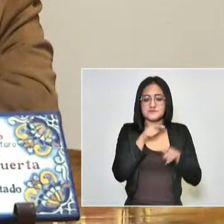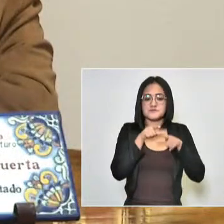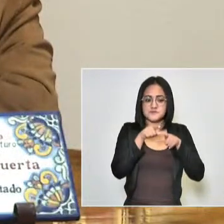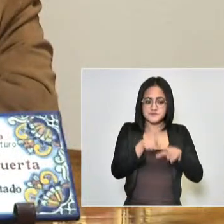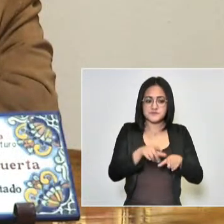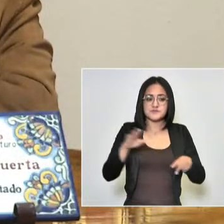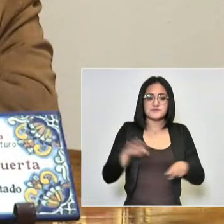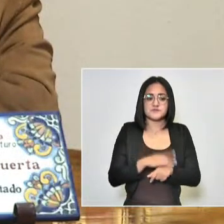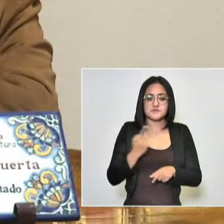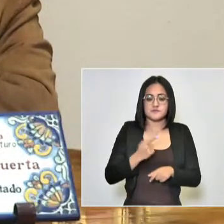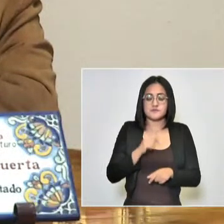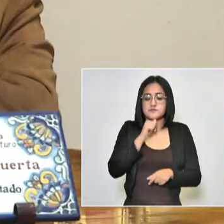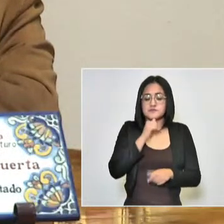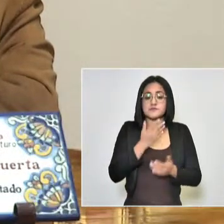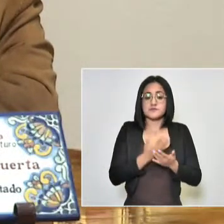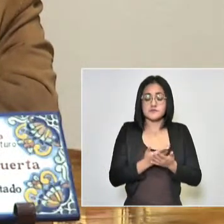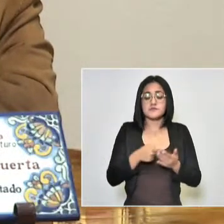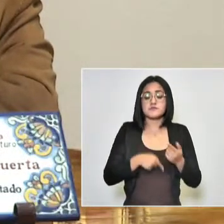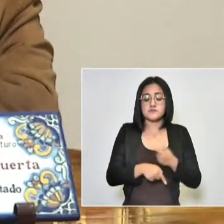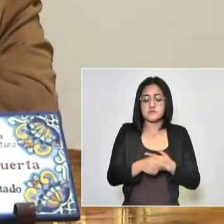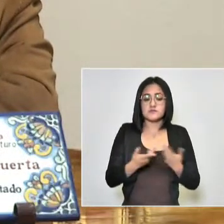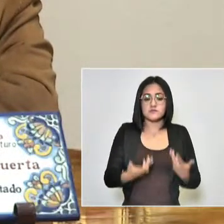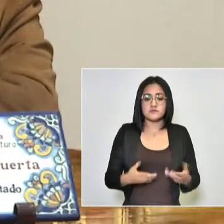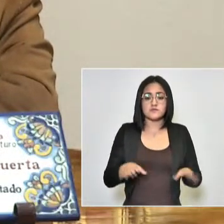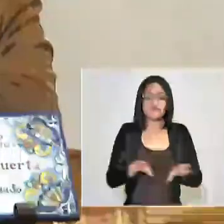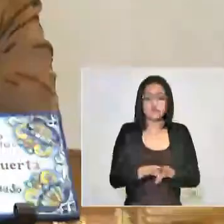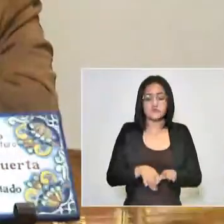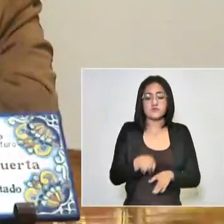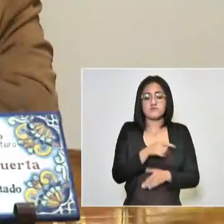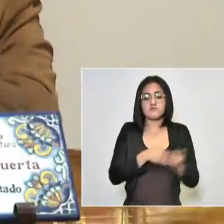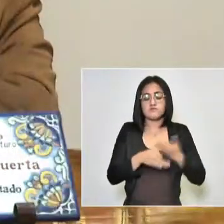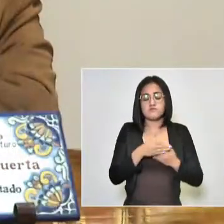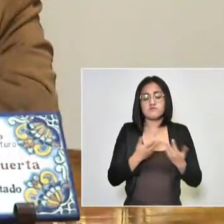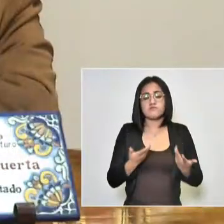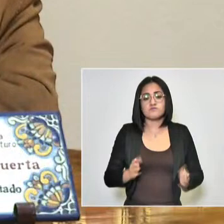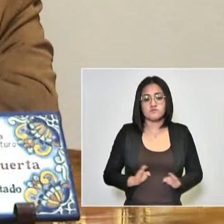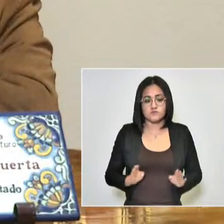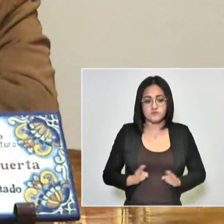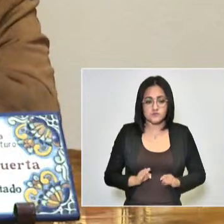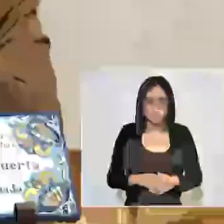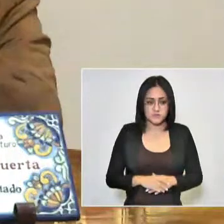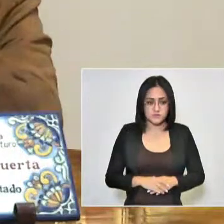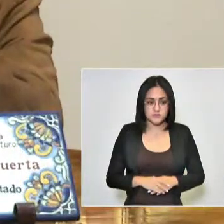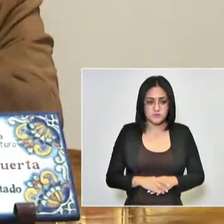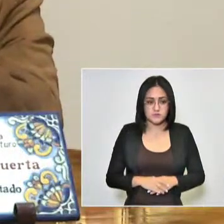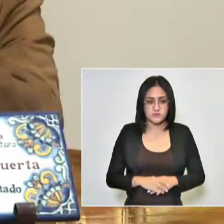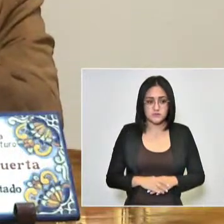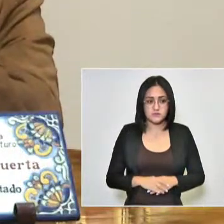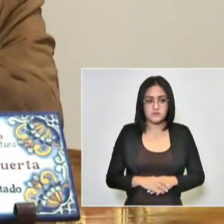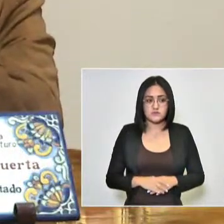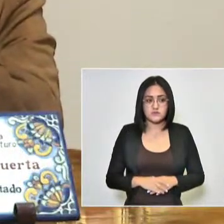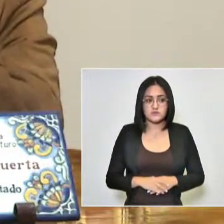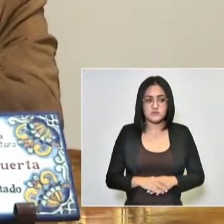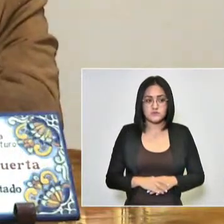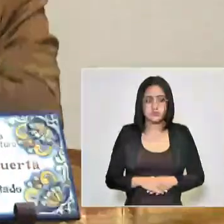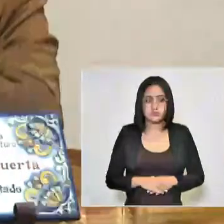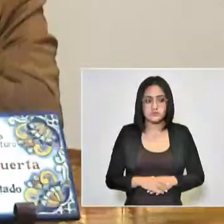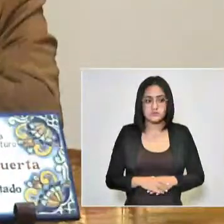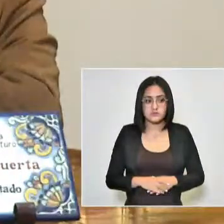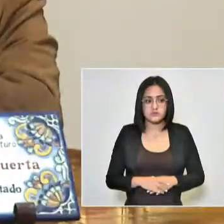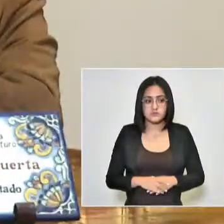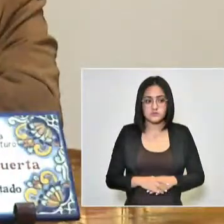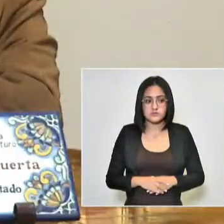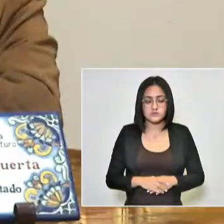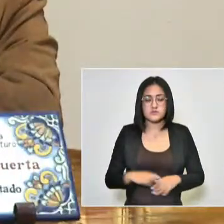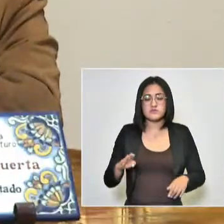porque vamos a ver el comportamiento de la pandemia. ¿Por qué hay, no sé, o sea, por qué hay